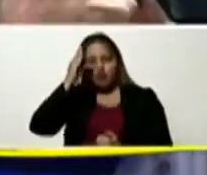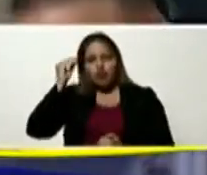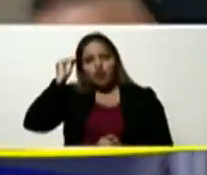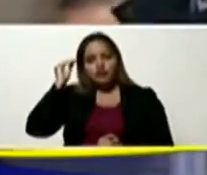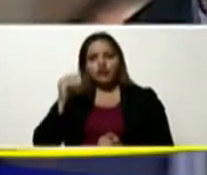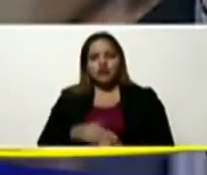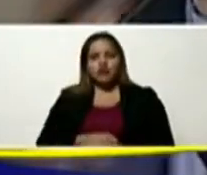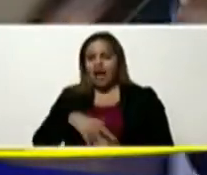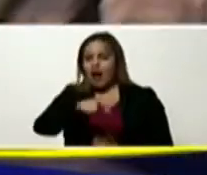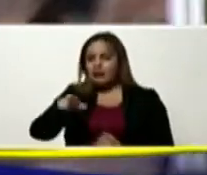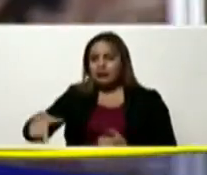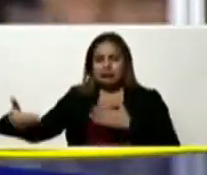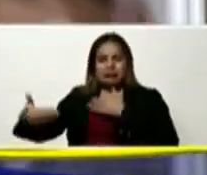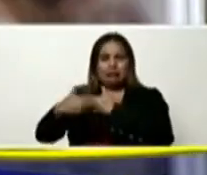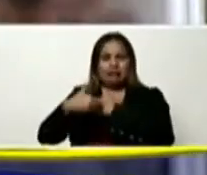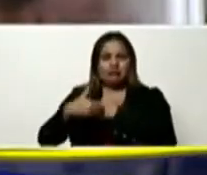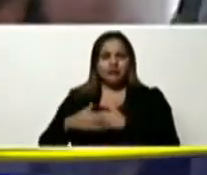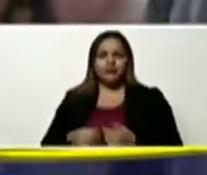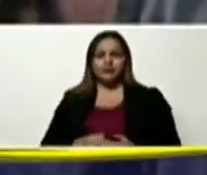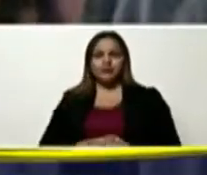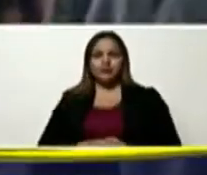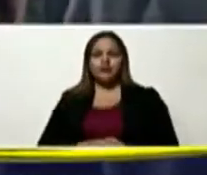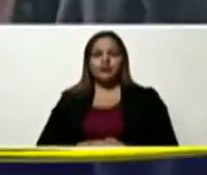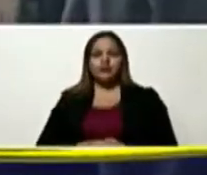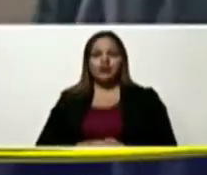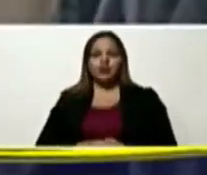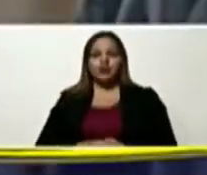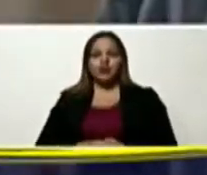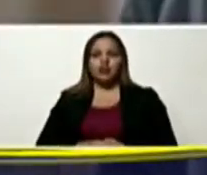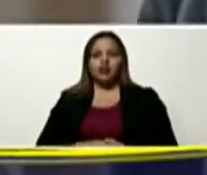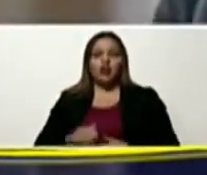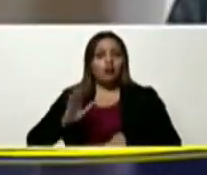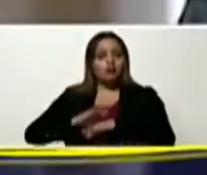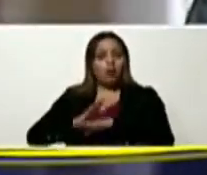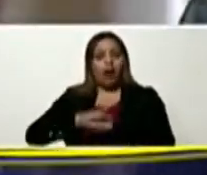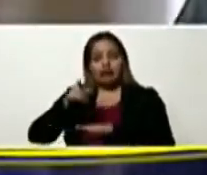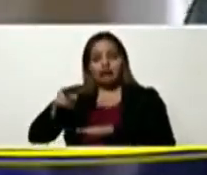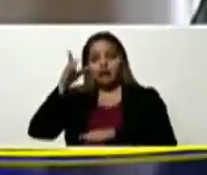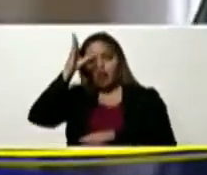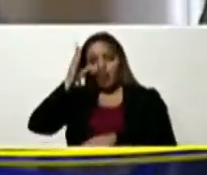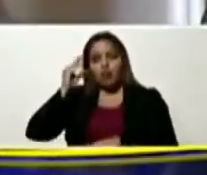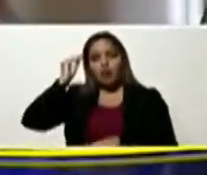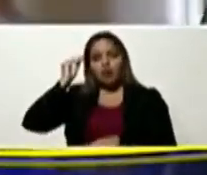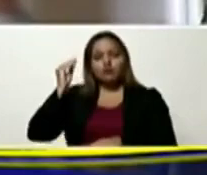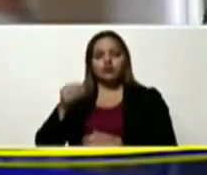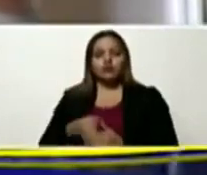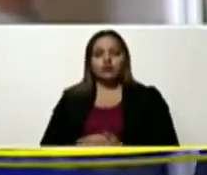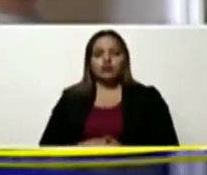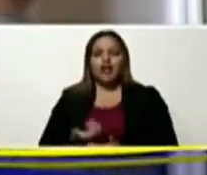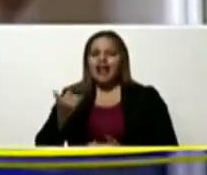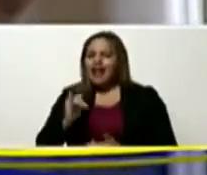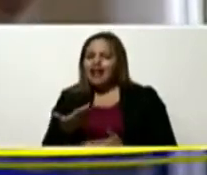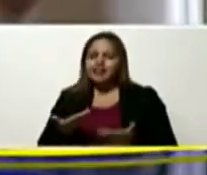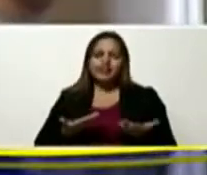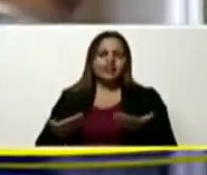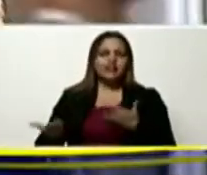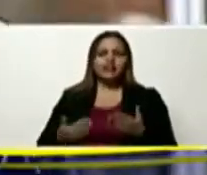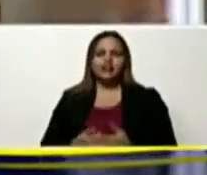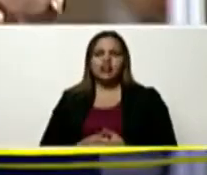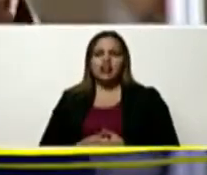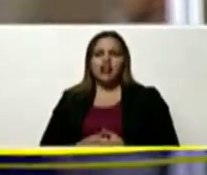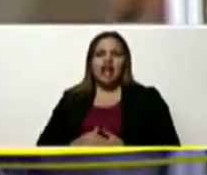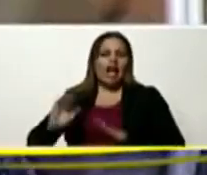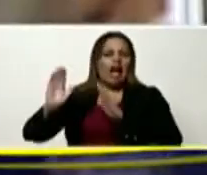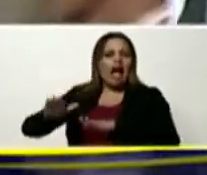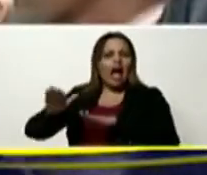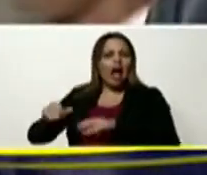su enemigo de clase, y en cierta medida es porque Trump les ha más bien